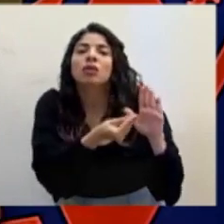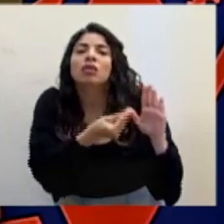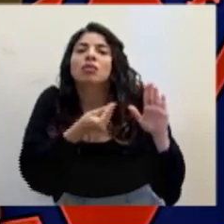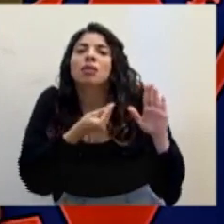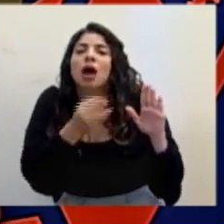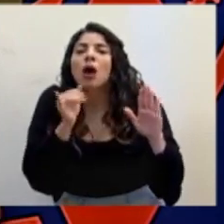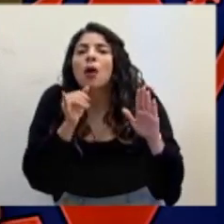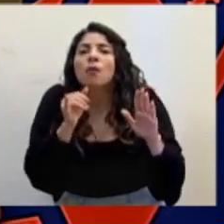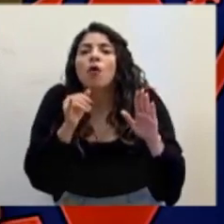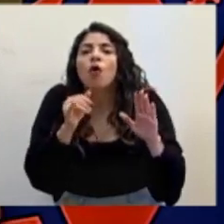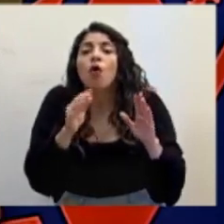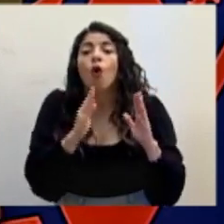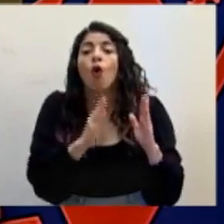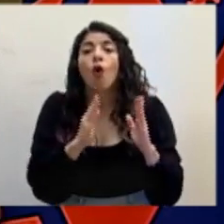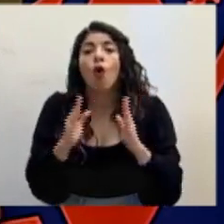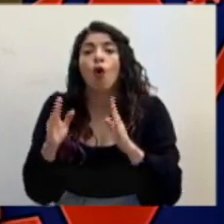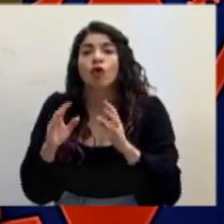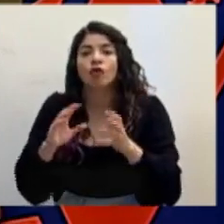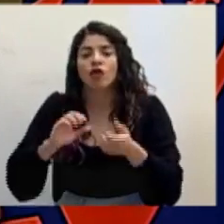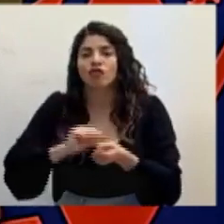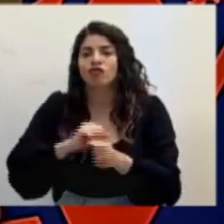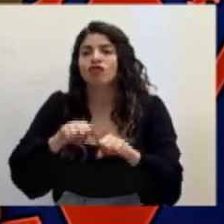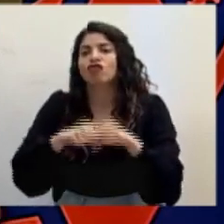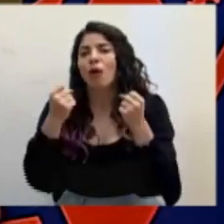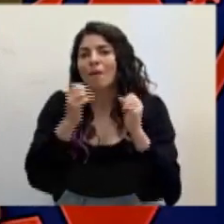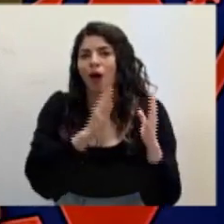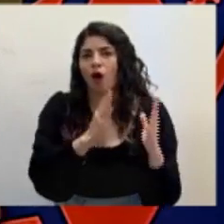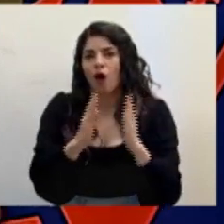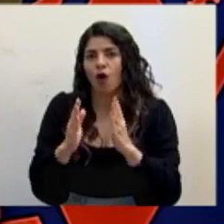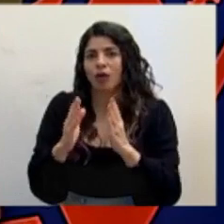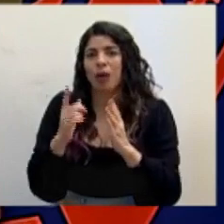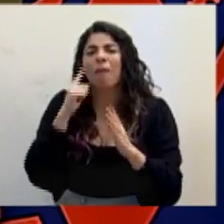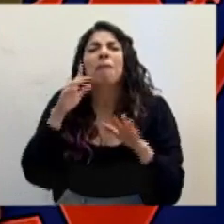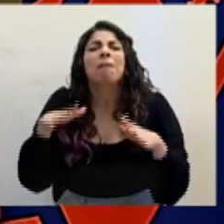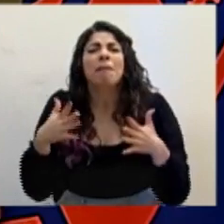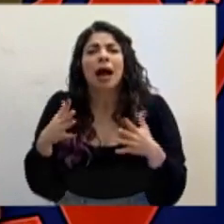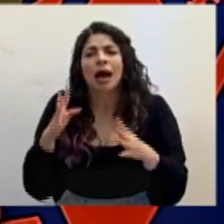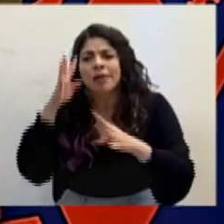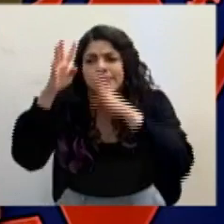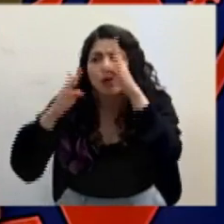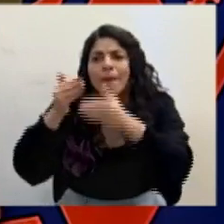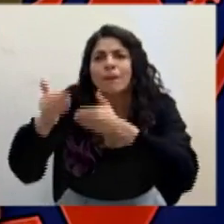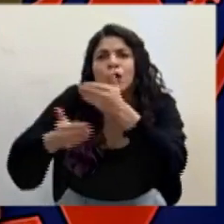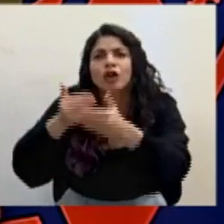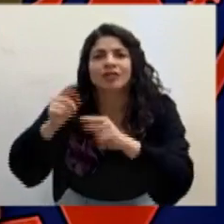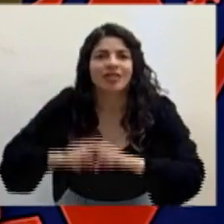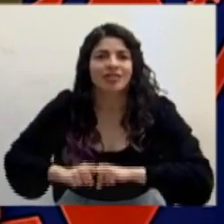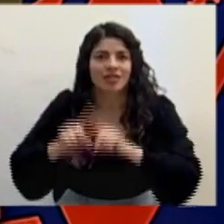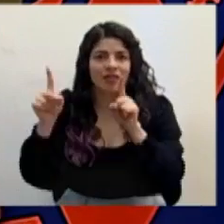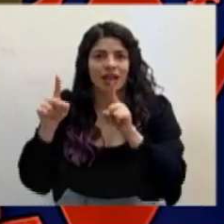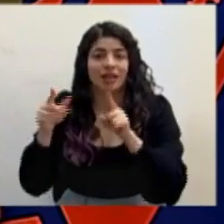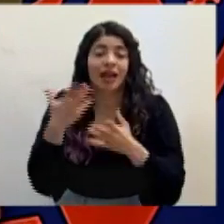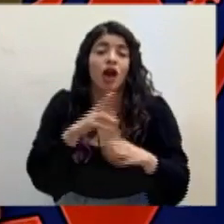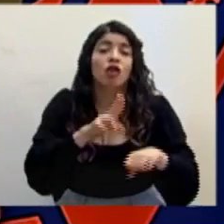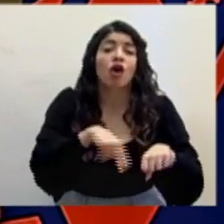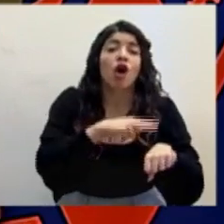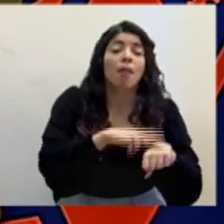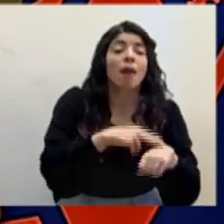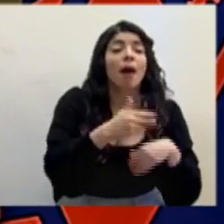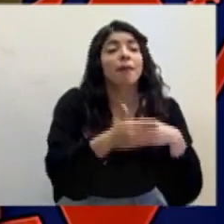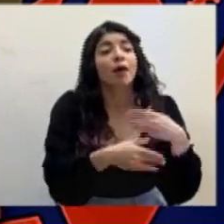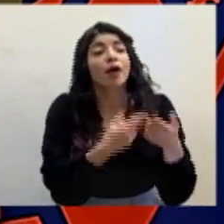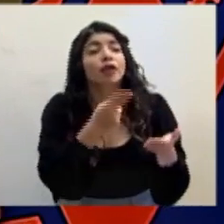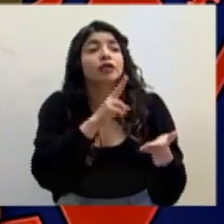para romper el orden y que podamos aplicar procedimientos diferentes a los que normalmente utilizamos cuando hacemos la